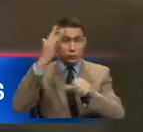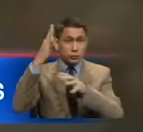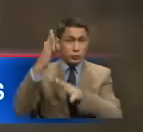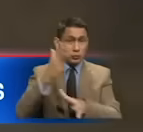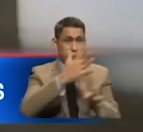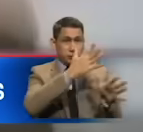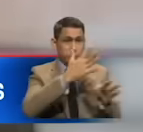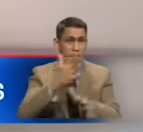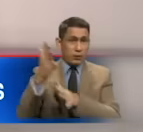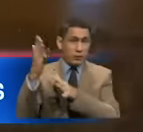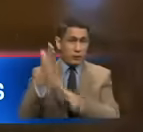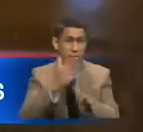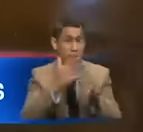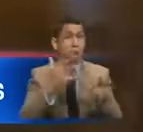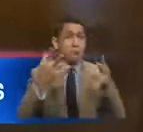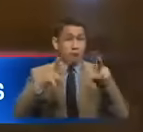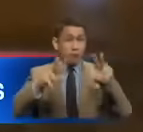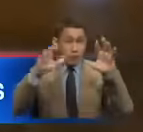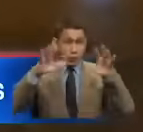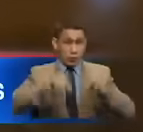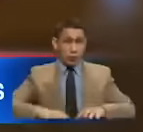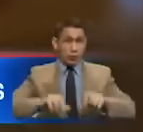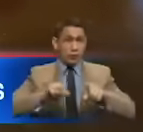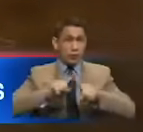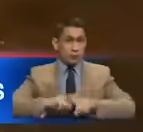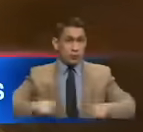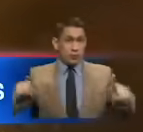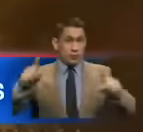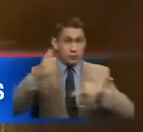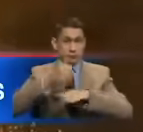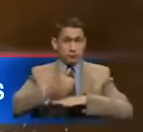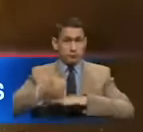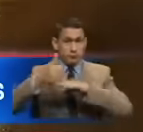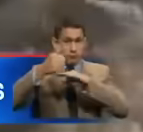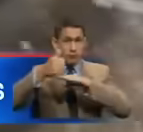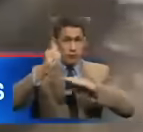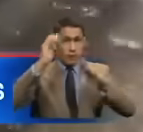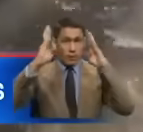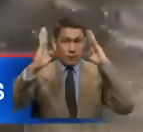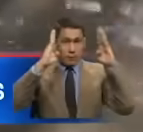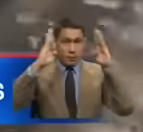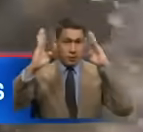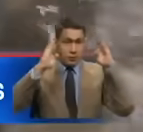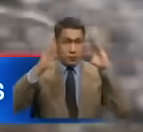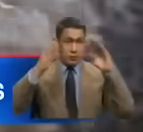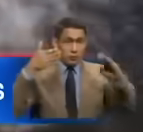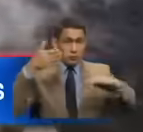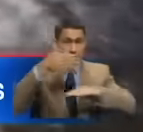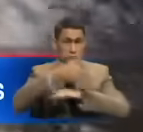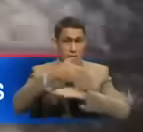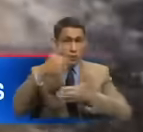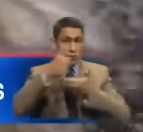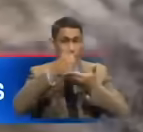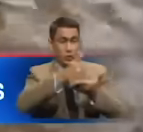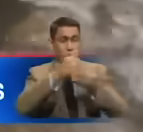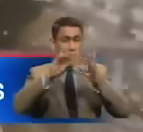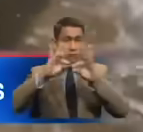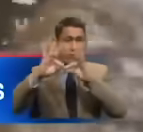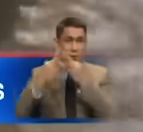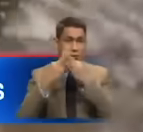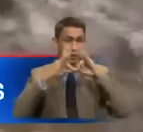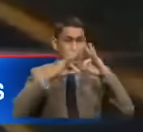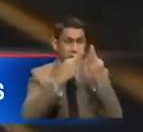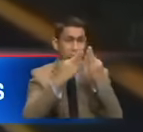expuestos a la fuerte lluvia. Funcionarios del municipio de Babahoyo se activaron para canalizar las atenciones a las familias